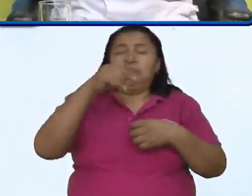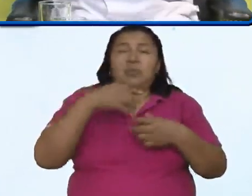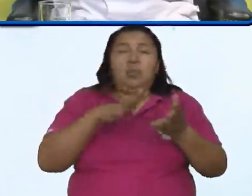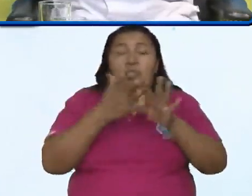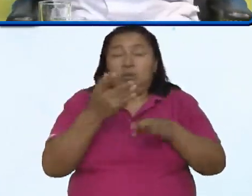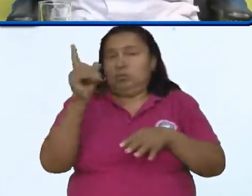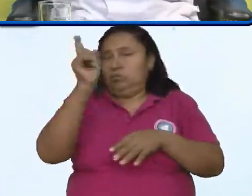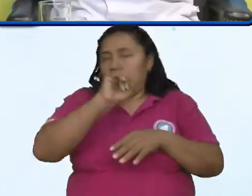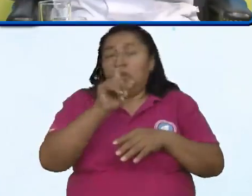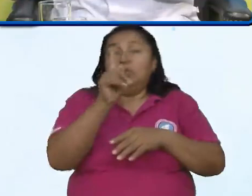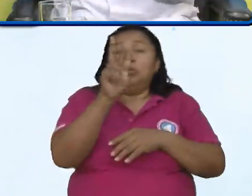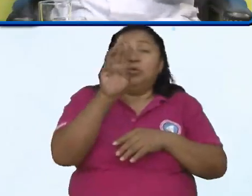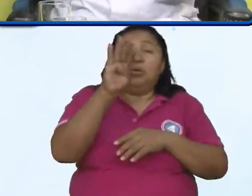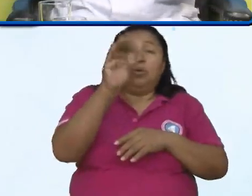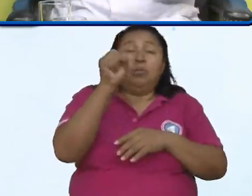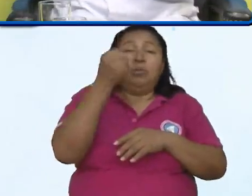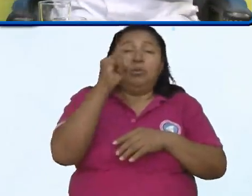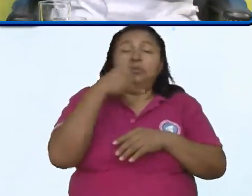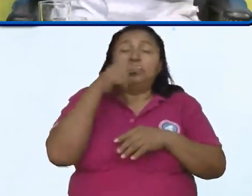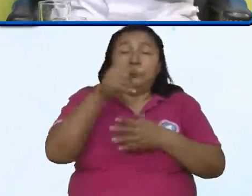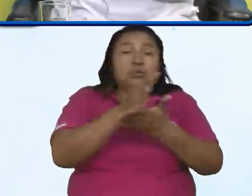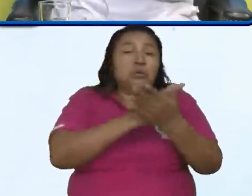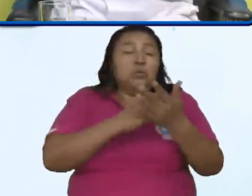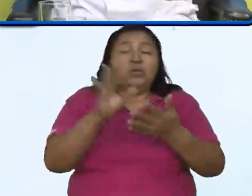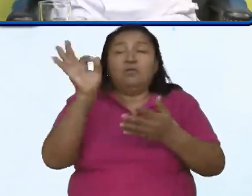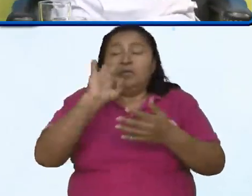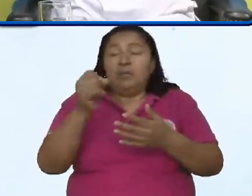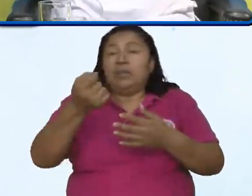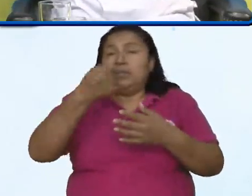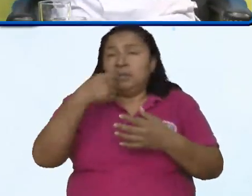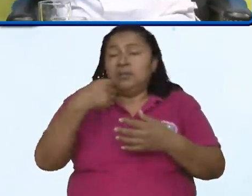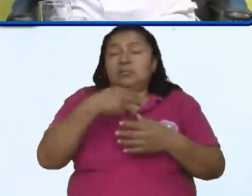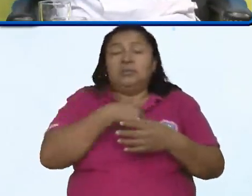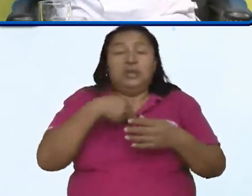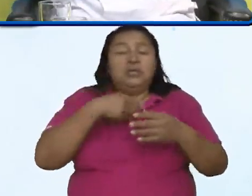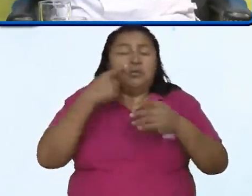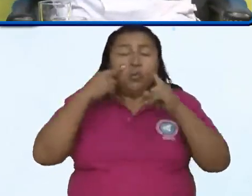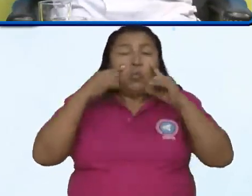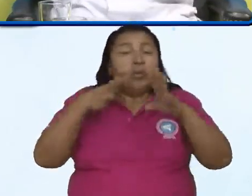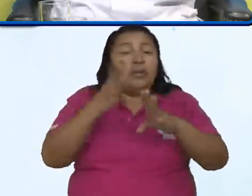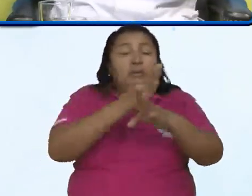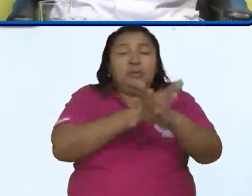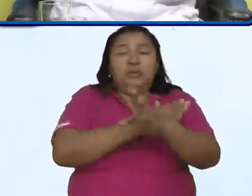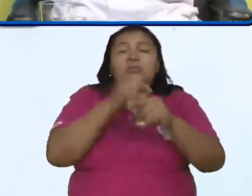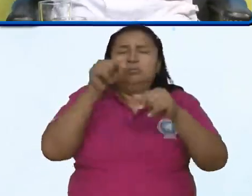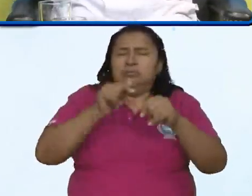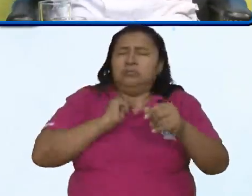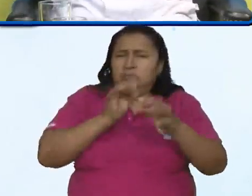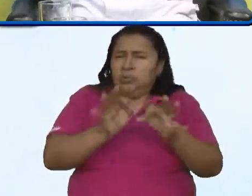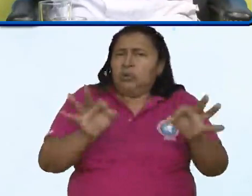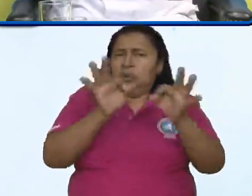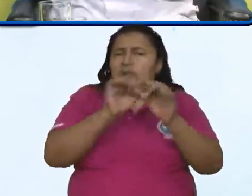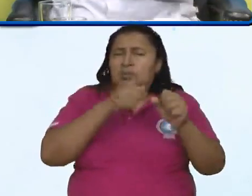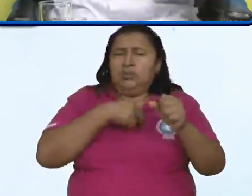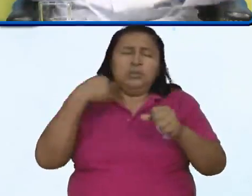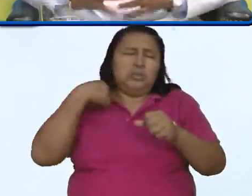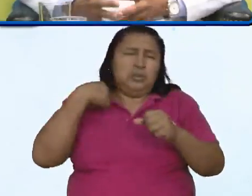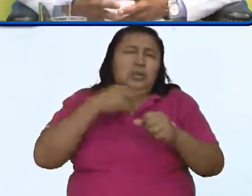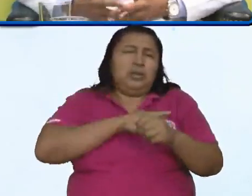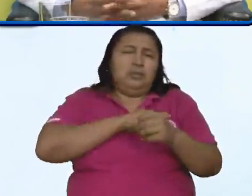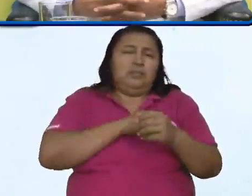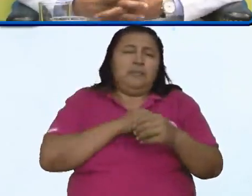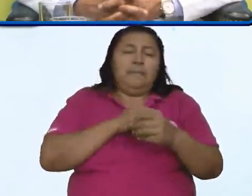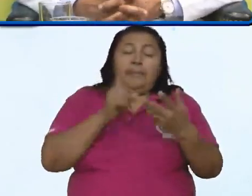una trombosis. Oh. Entonces, esos son manejos médicos que también hacen prevención. No es que los internistas no previenen, siempre vienen. Hay un